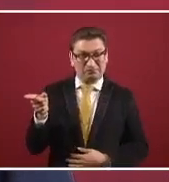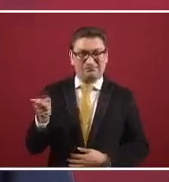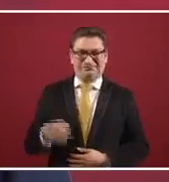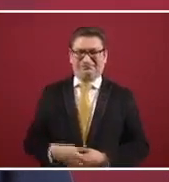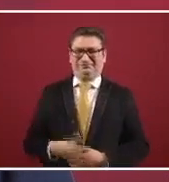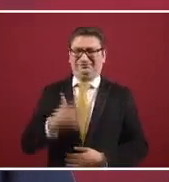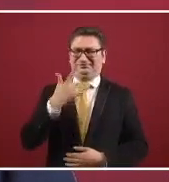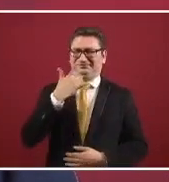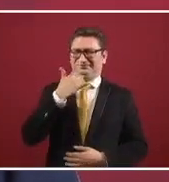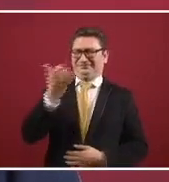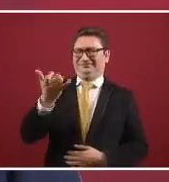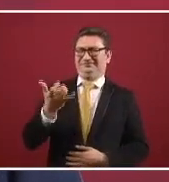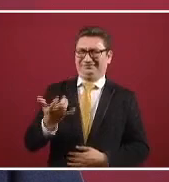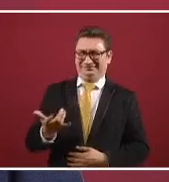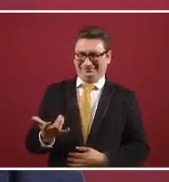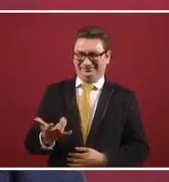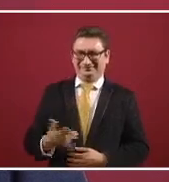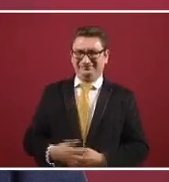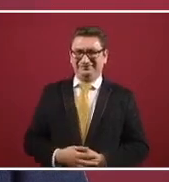es muy raro.